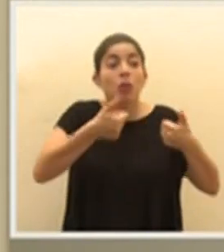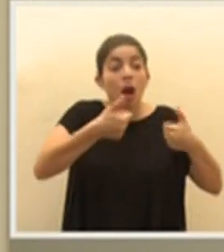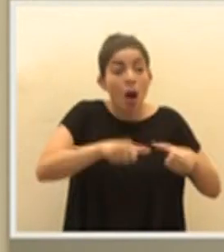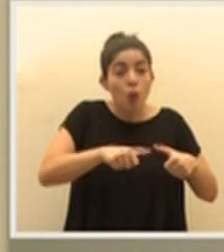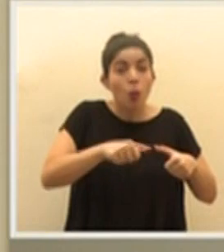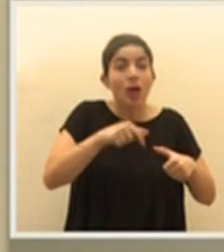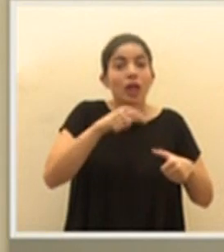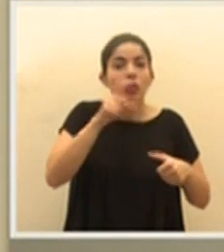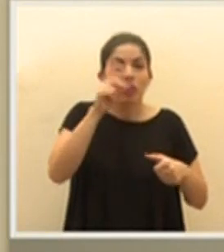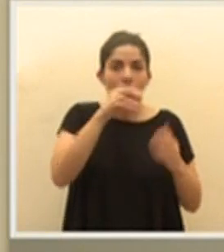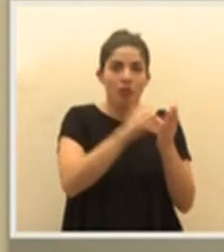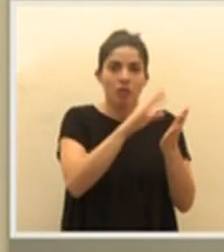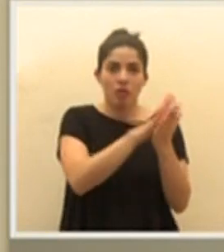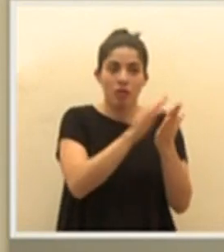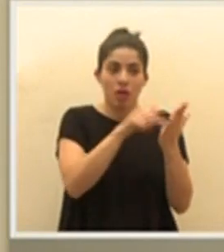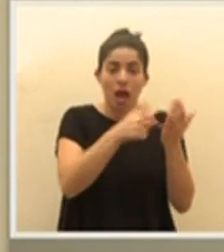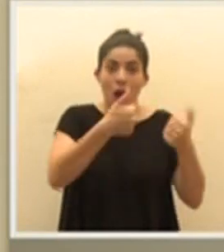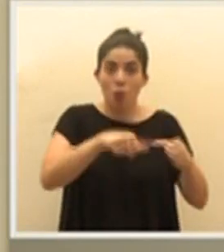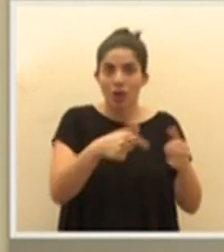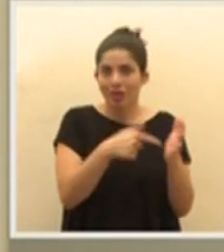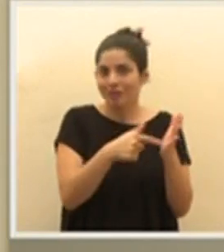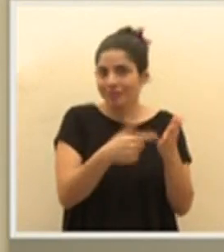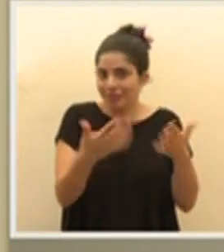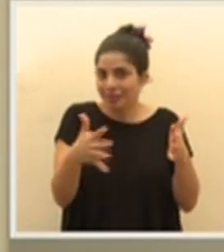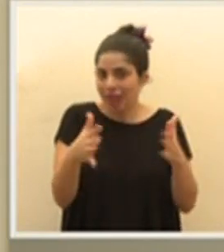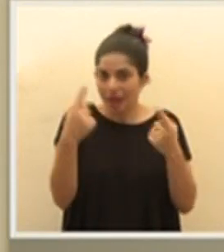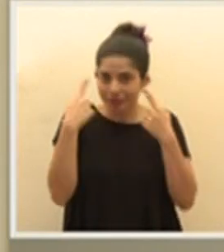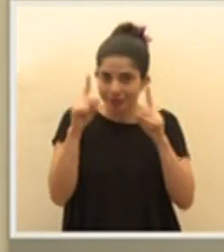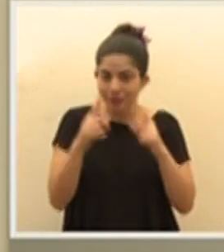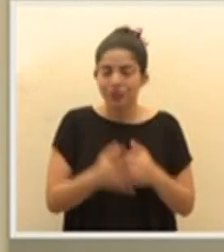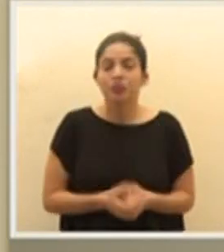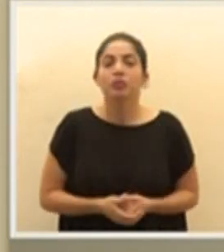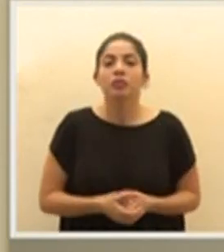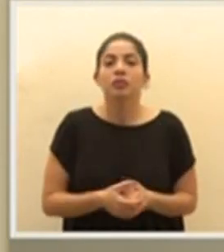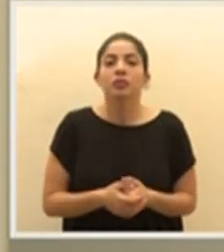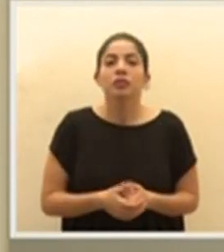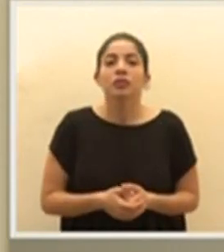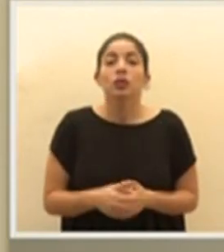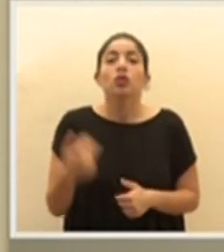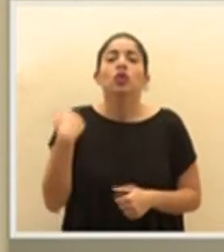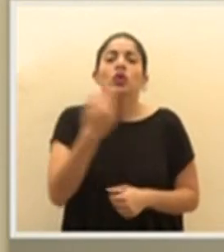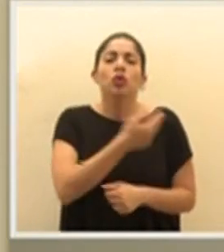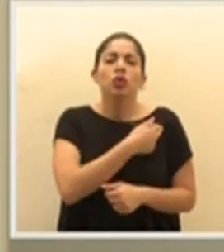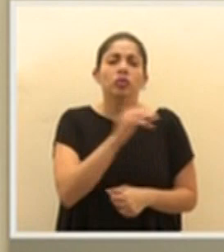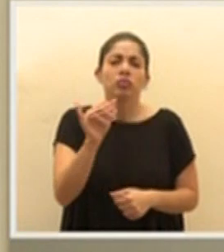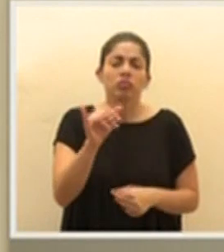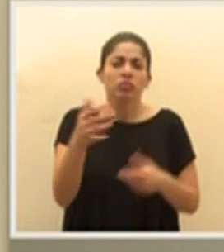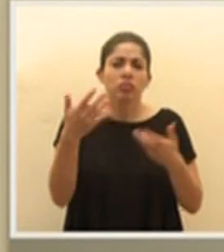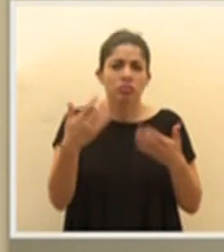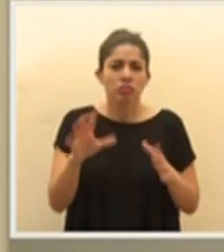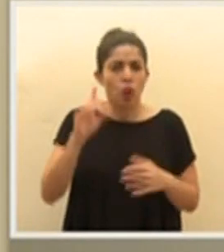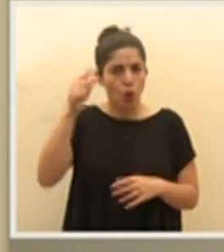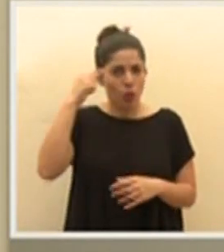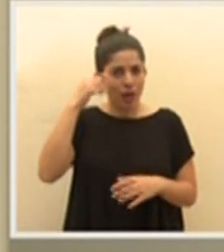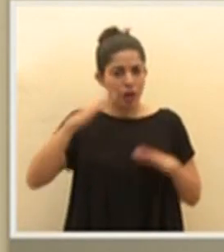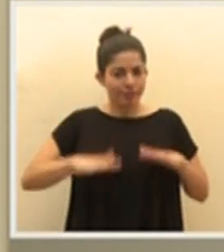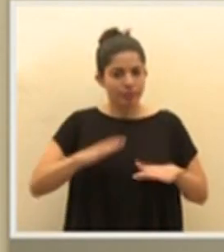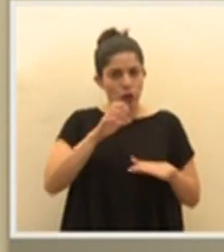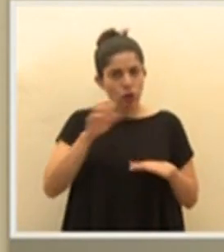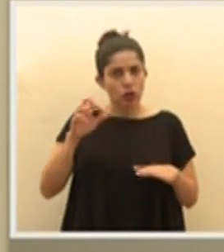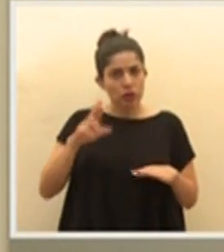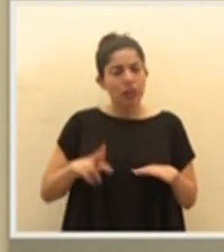que conste por escrito, cosa que ya es así. Hemos además nosotros como gobierno de Costa